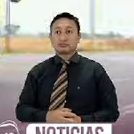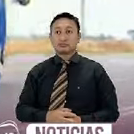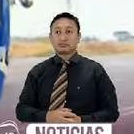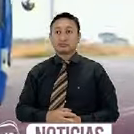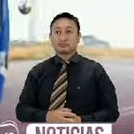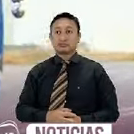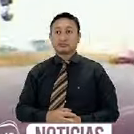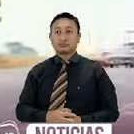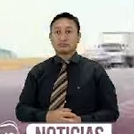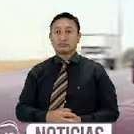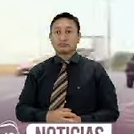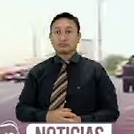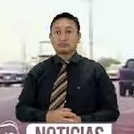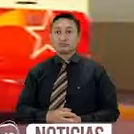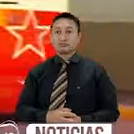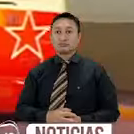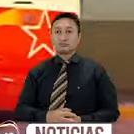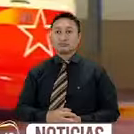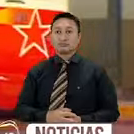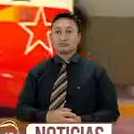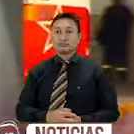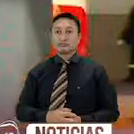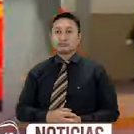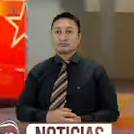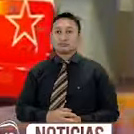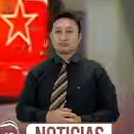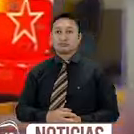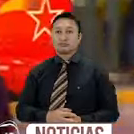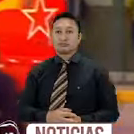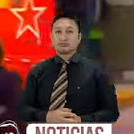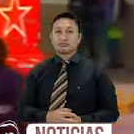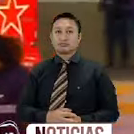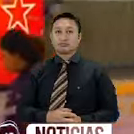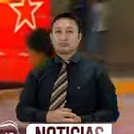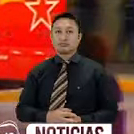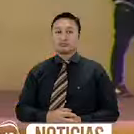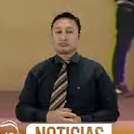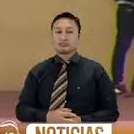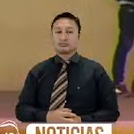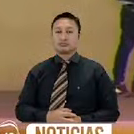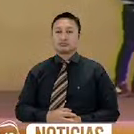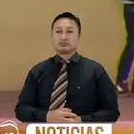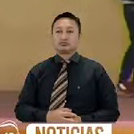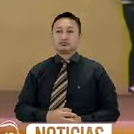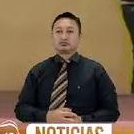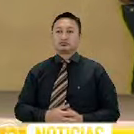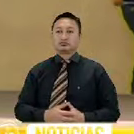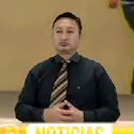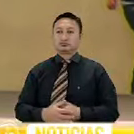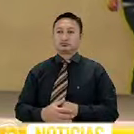cazando. En Daule, con cámara de Michael Arámbulo, informó Jorge Escobar.